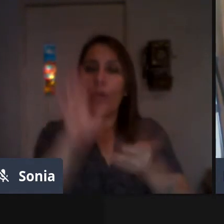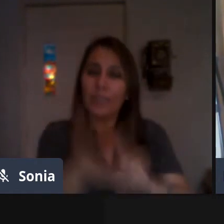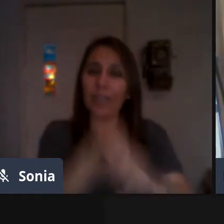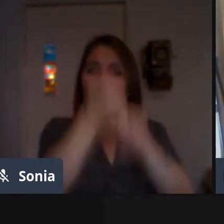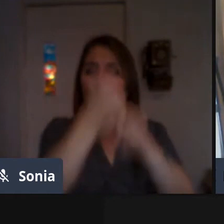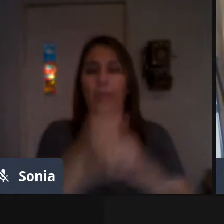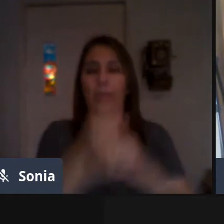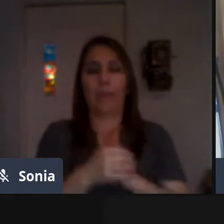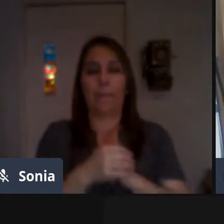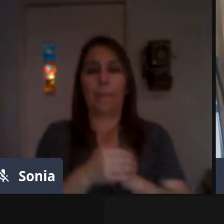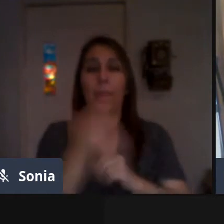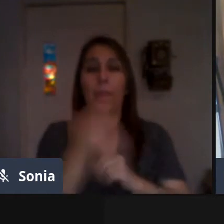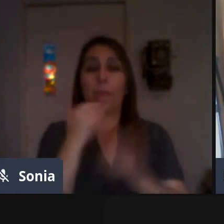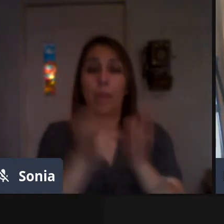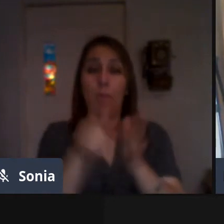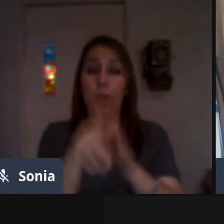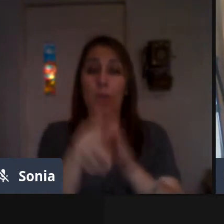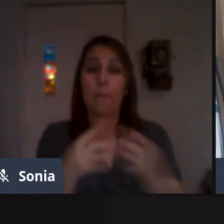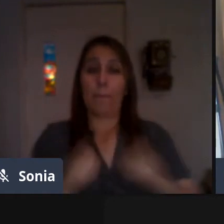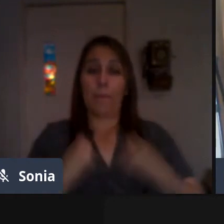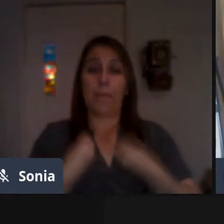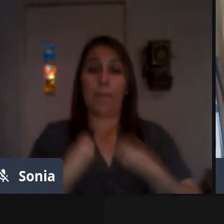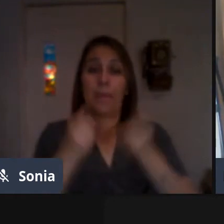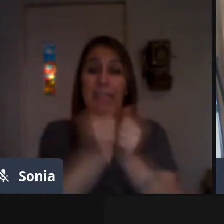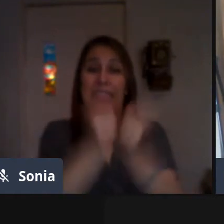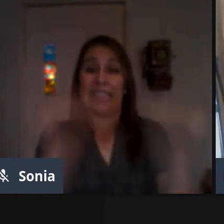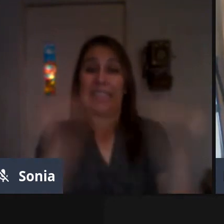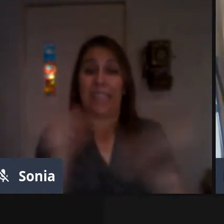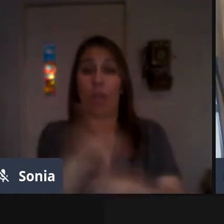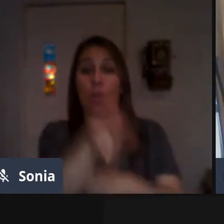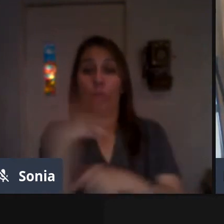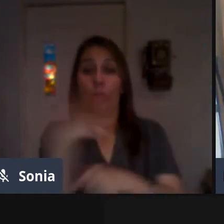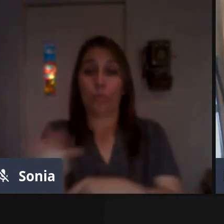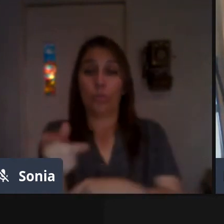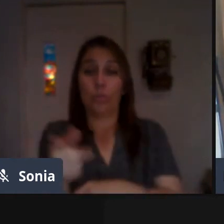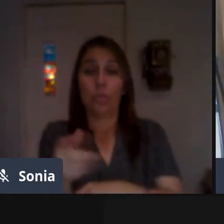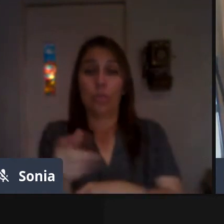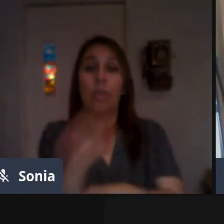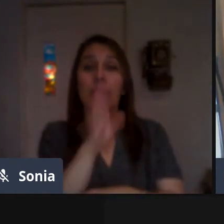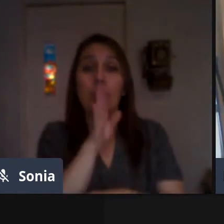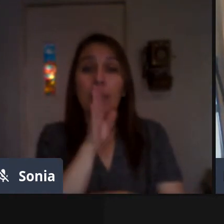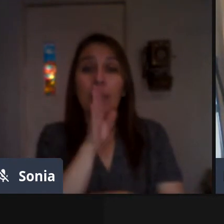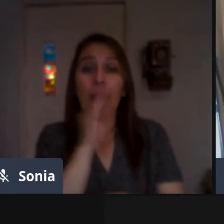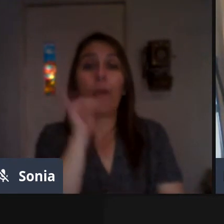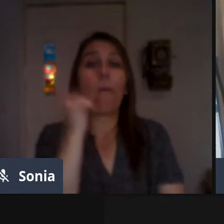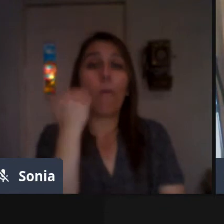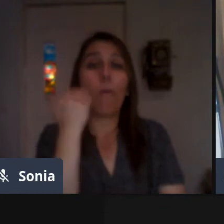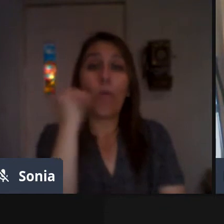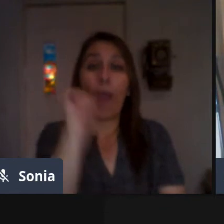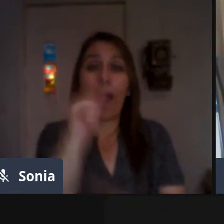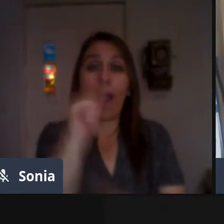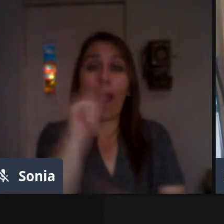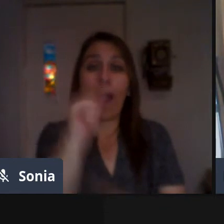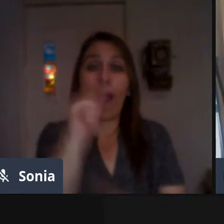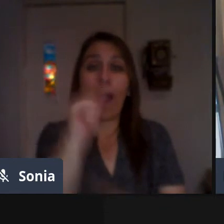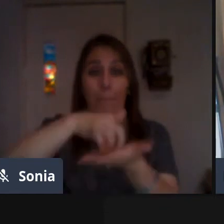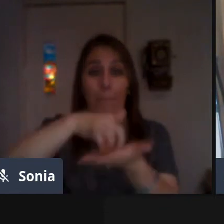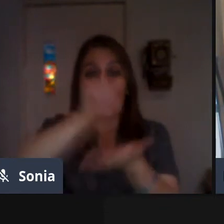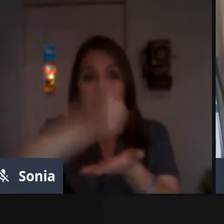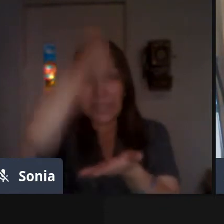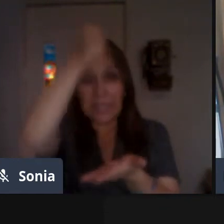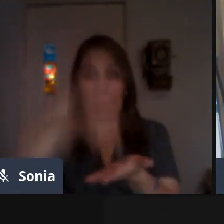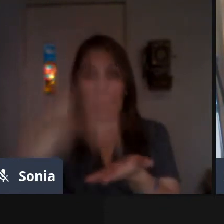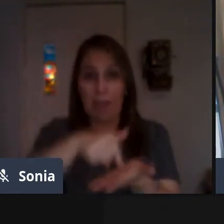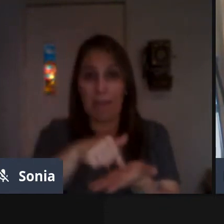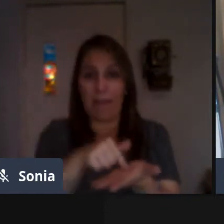los otros la protagonista principal hay también hay una mujer no hay también hay una voz femenina que está muy muy bien trabajada y